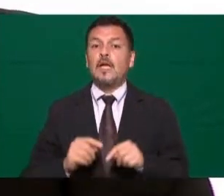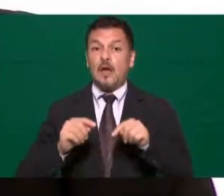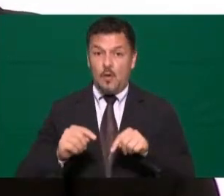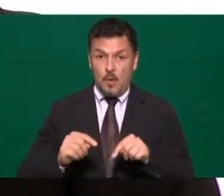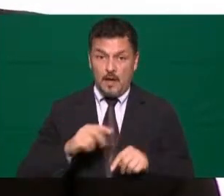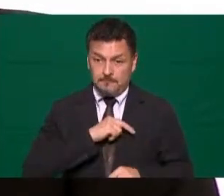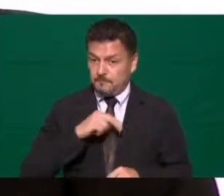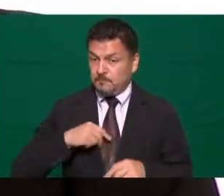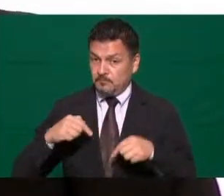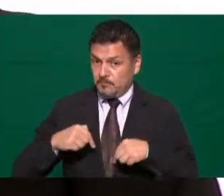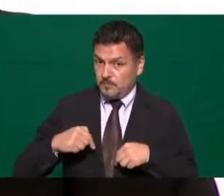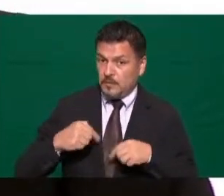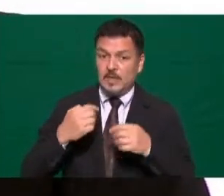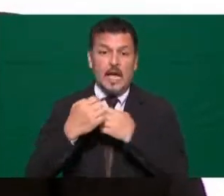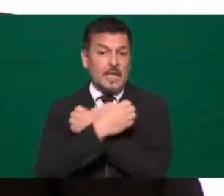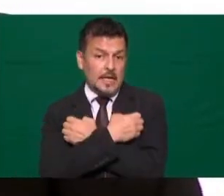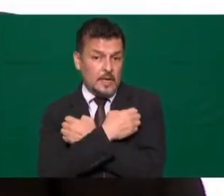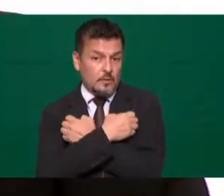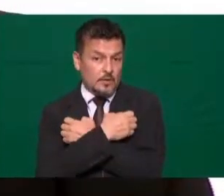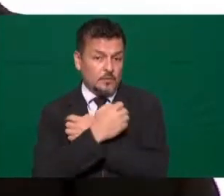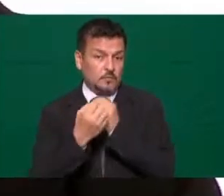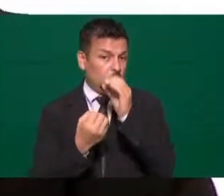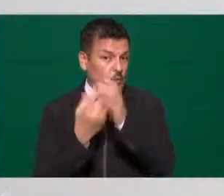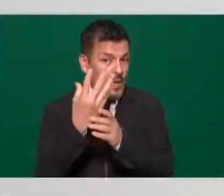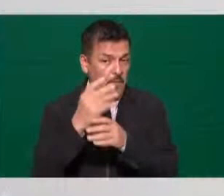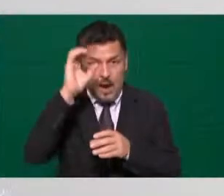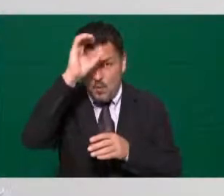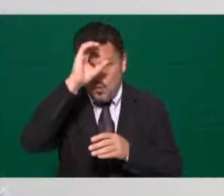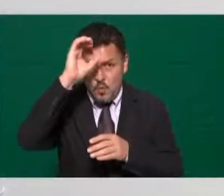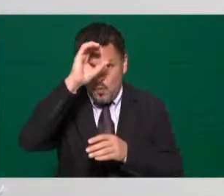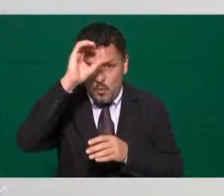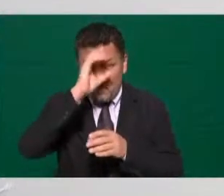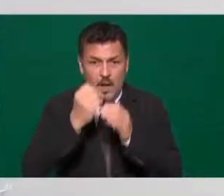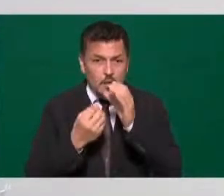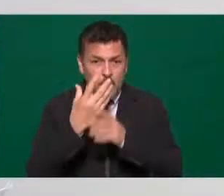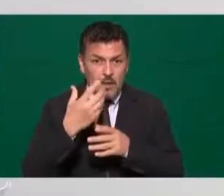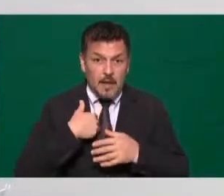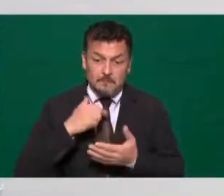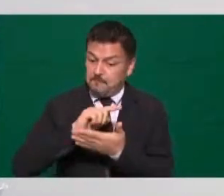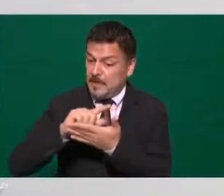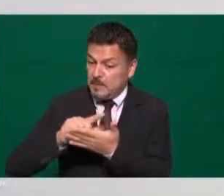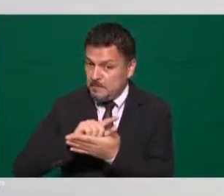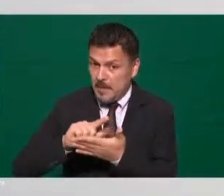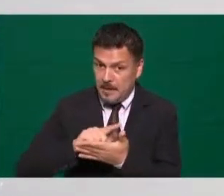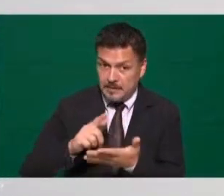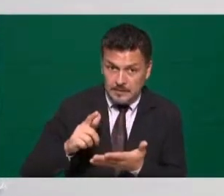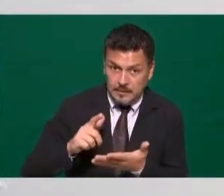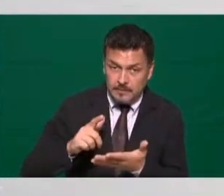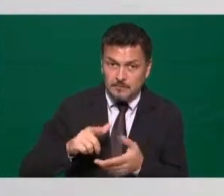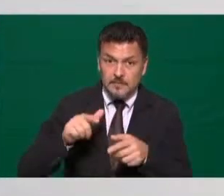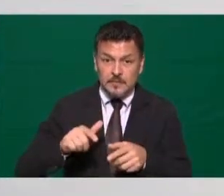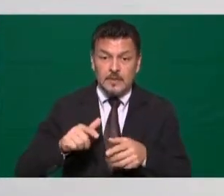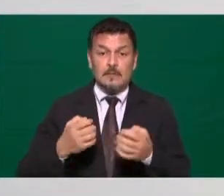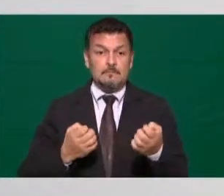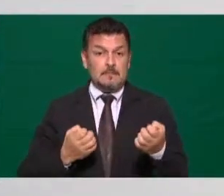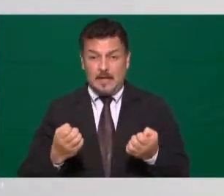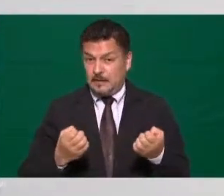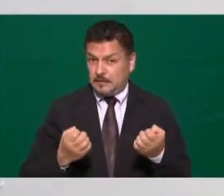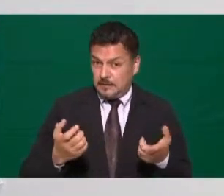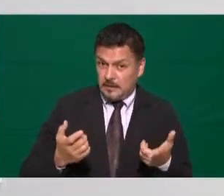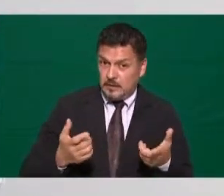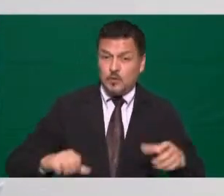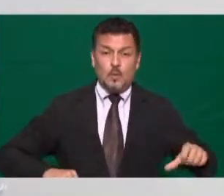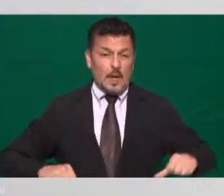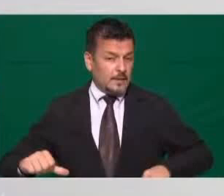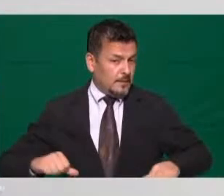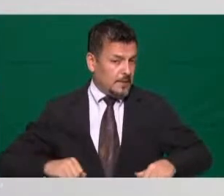Nuestra educación creará una cultura de higiene personal, de limpieza escolar, de ejercicio y